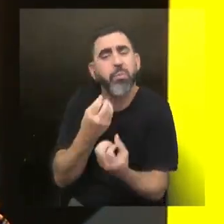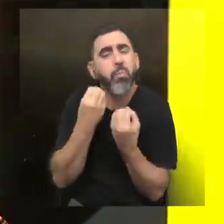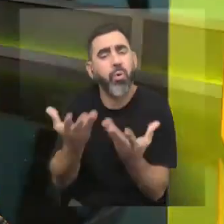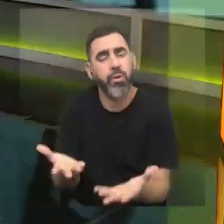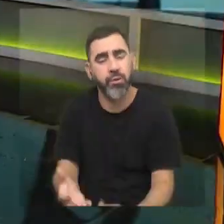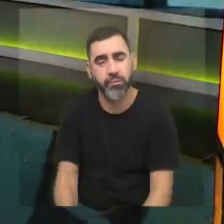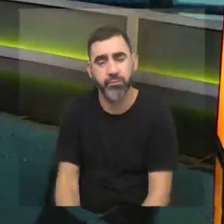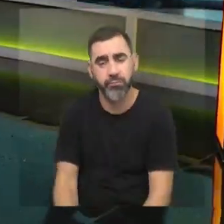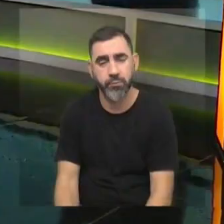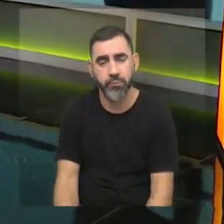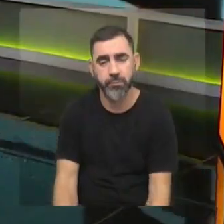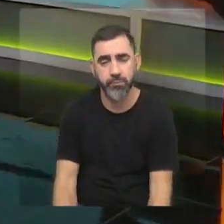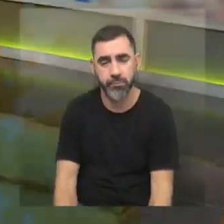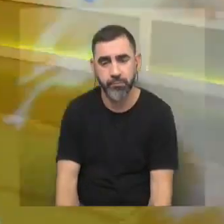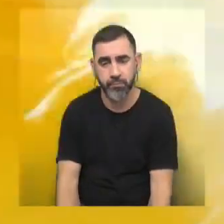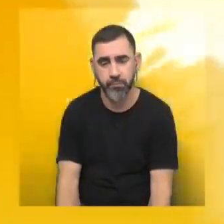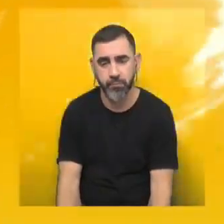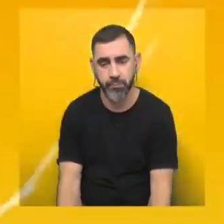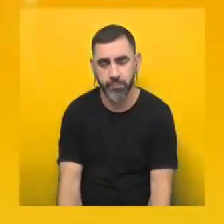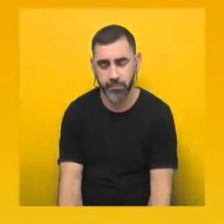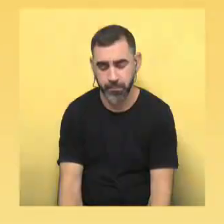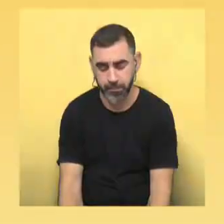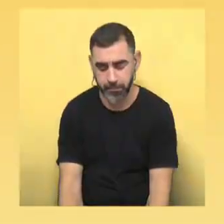en el deporte.